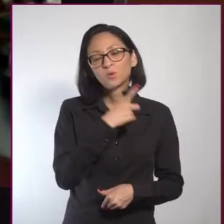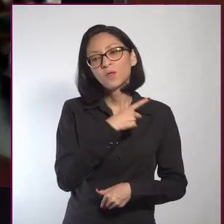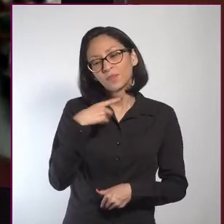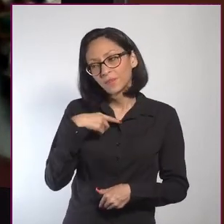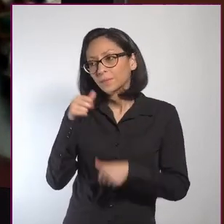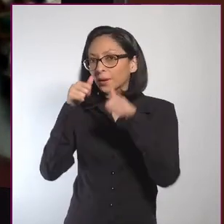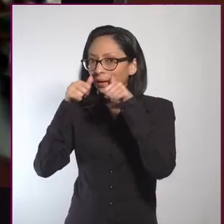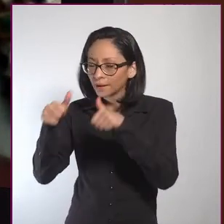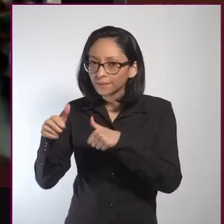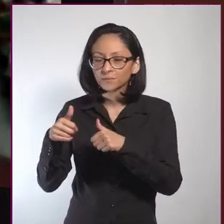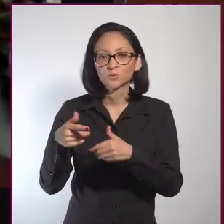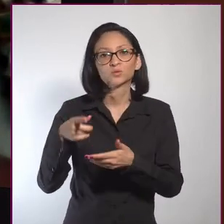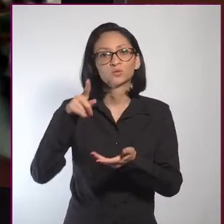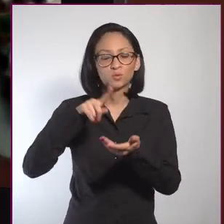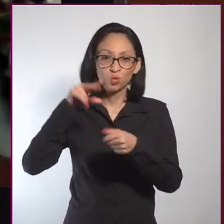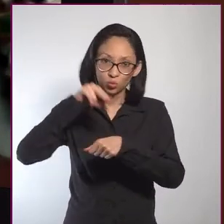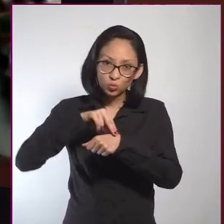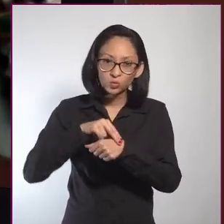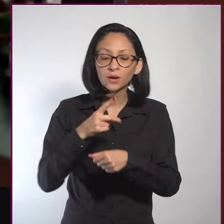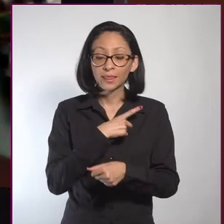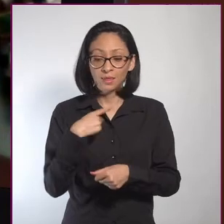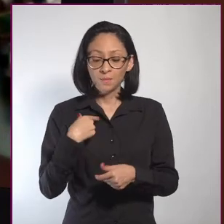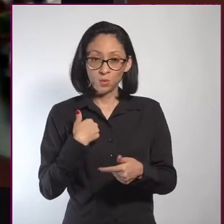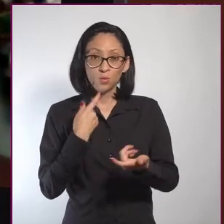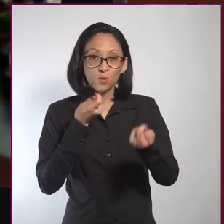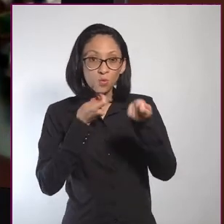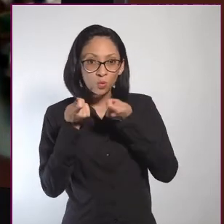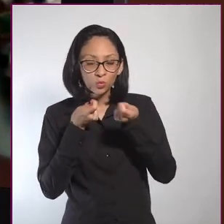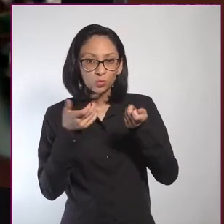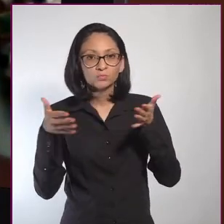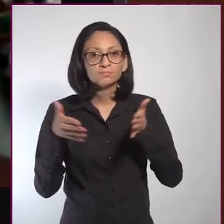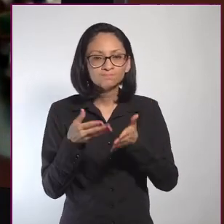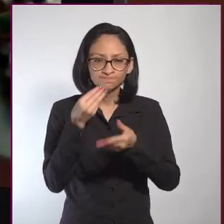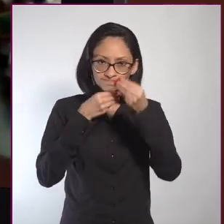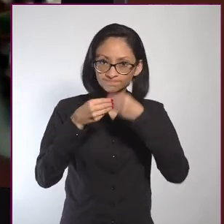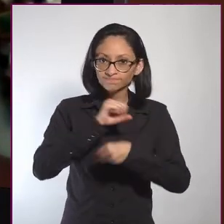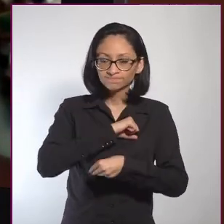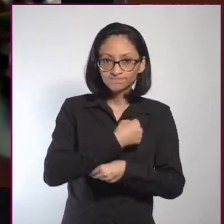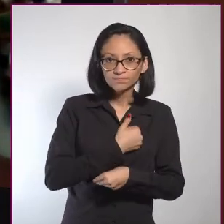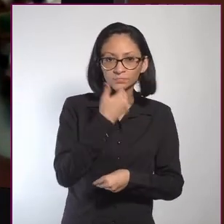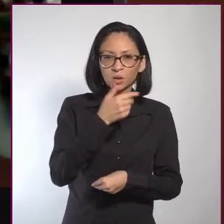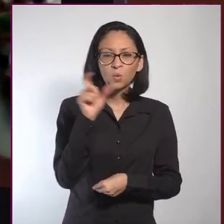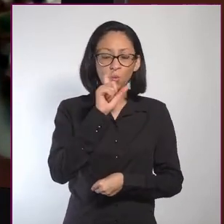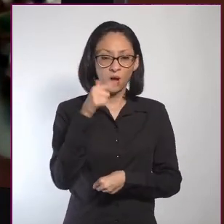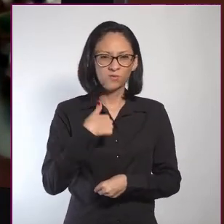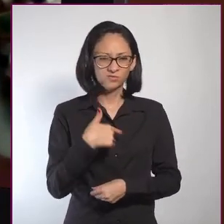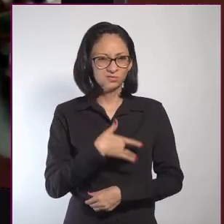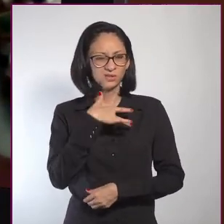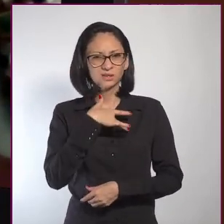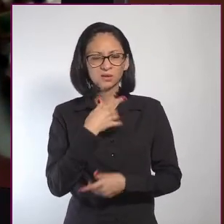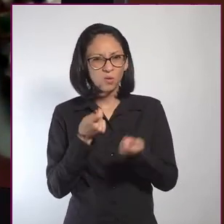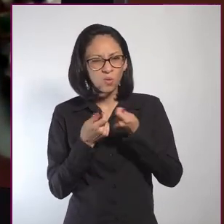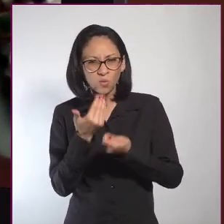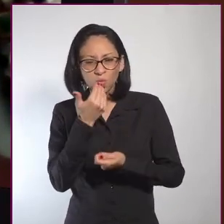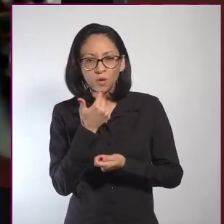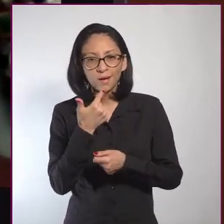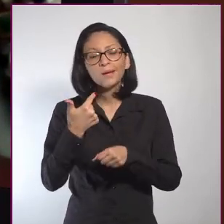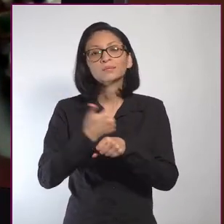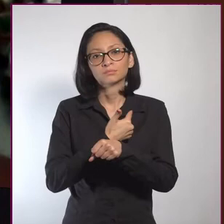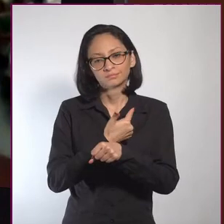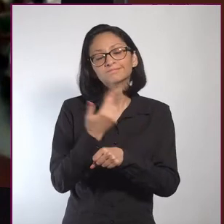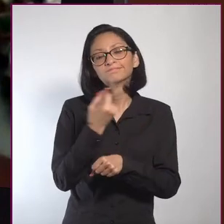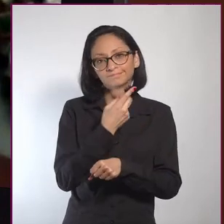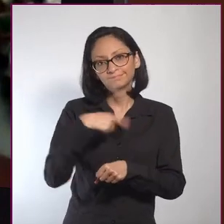del peso, la presión arterial y la glucosa, uno puede detectar que se está ocurriendo un descontrol y no esperarse a la aparición de